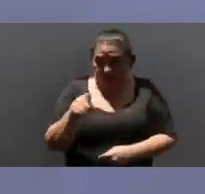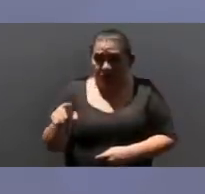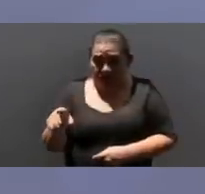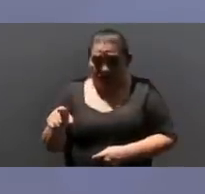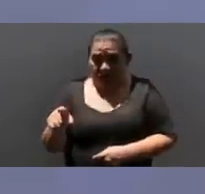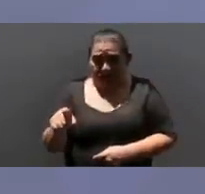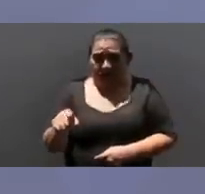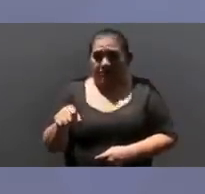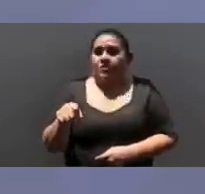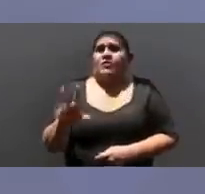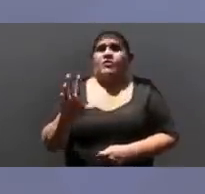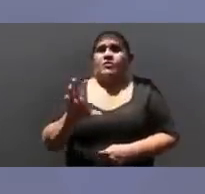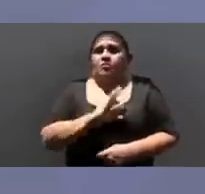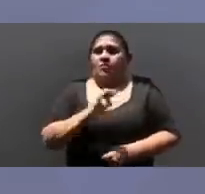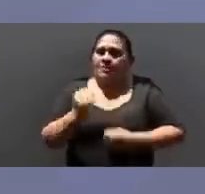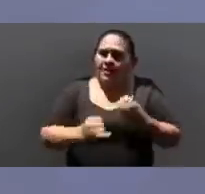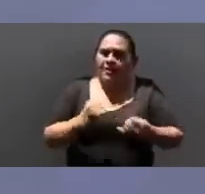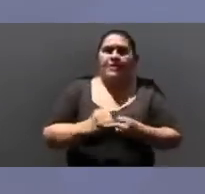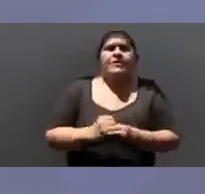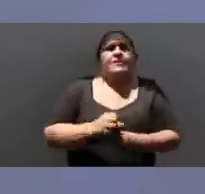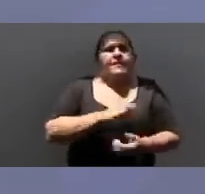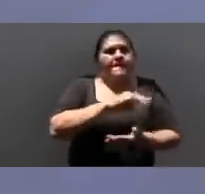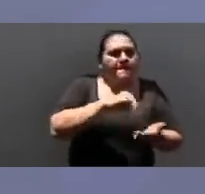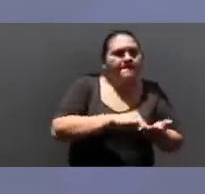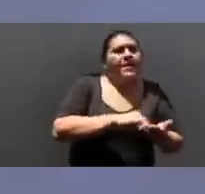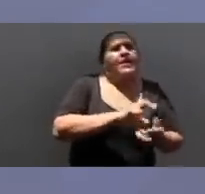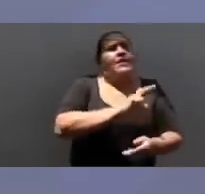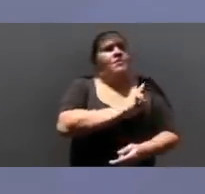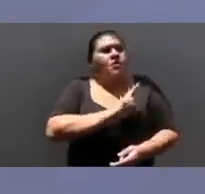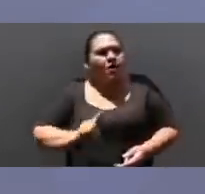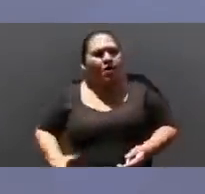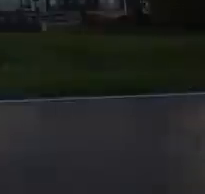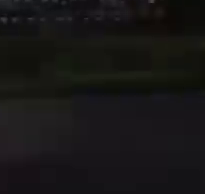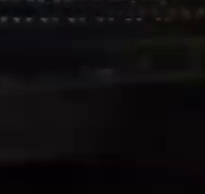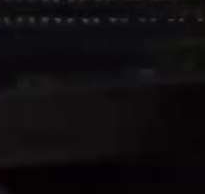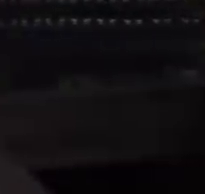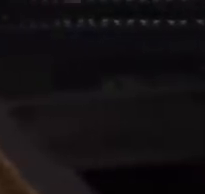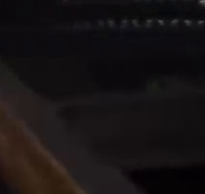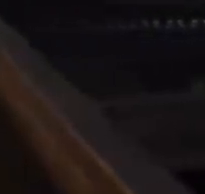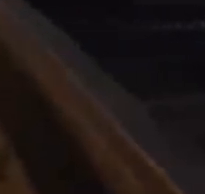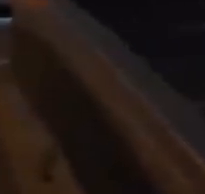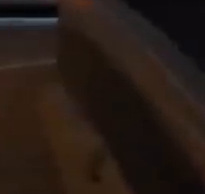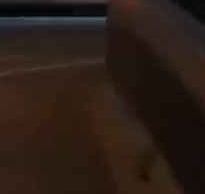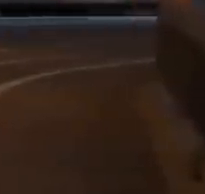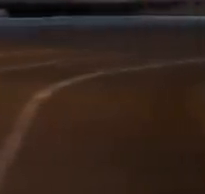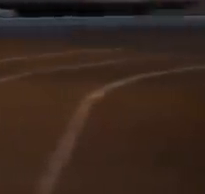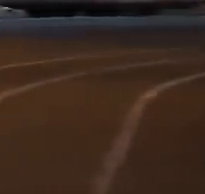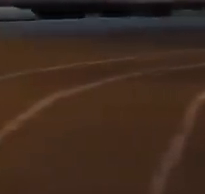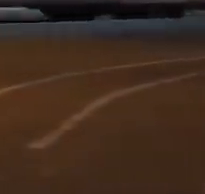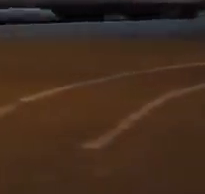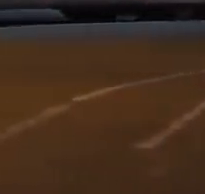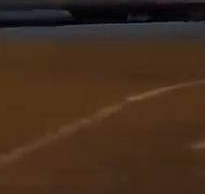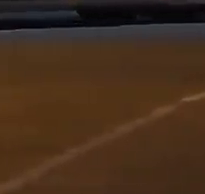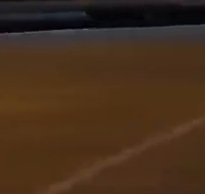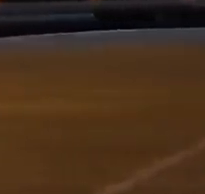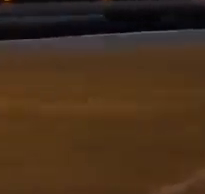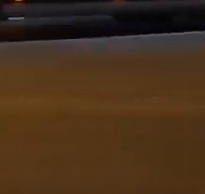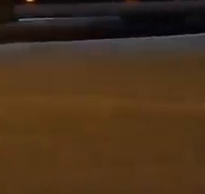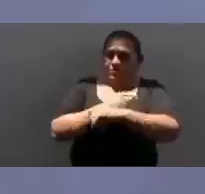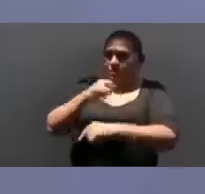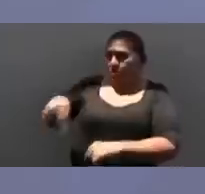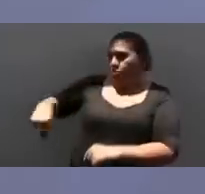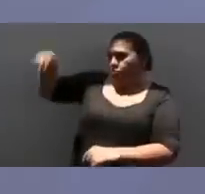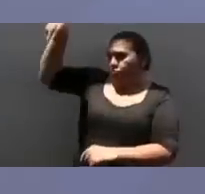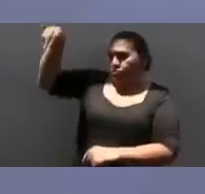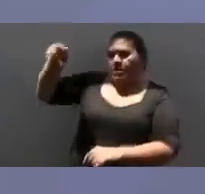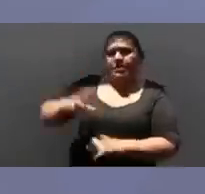mover a Mérida, a Umán, pues casi casi hasta Progreso, porque va a llegar la ruta ahí hasta el periférico norte, de una